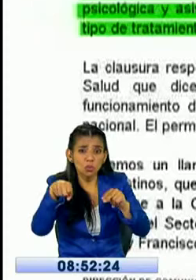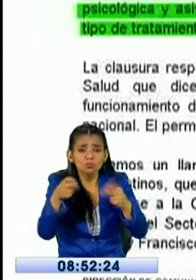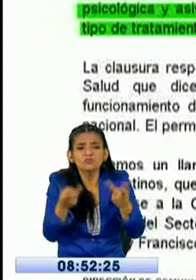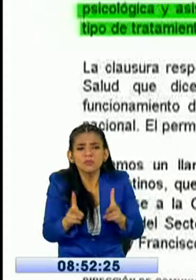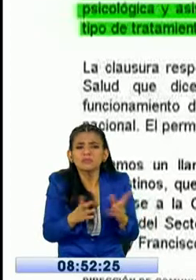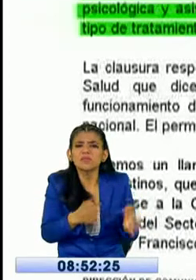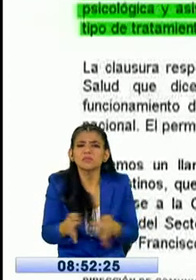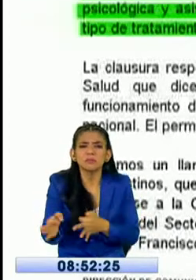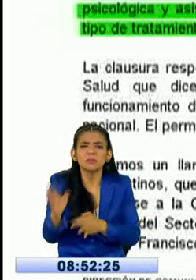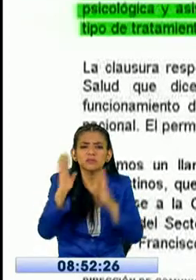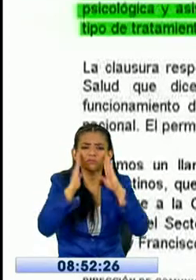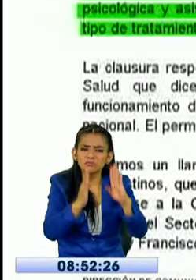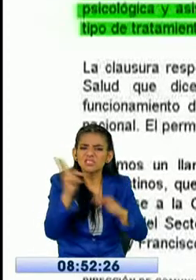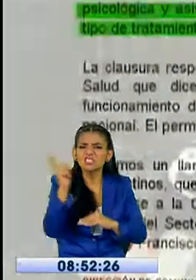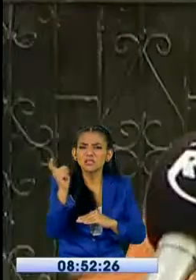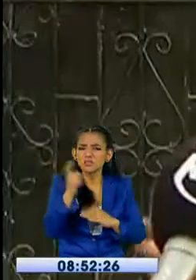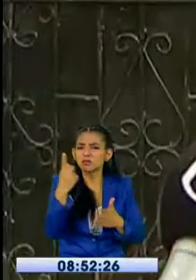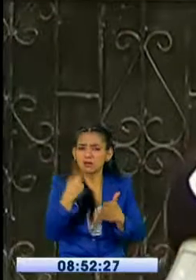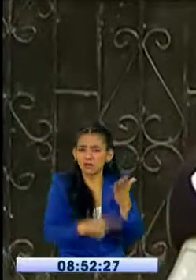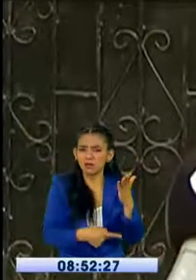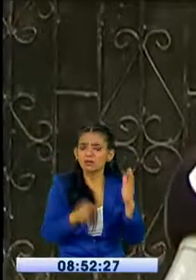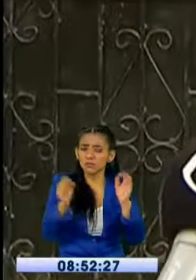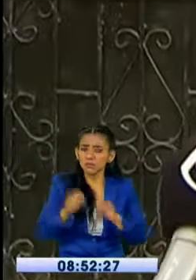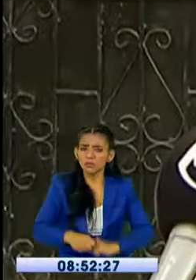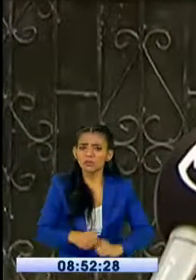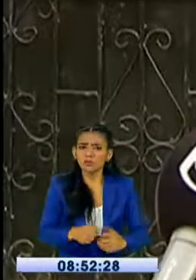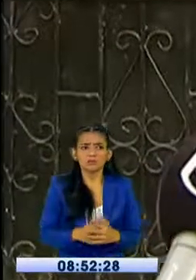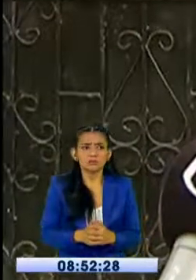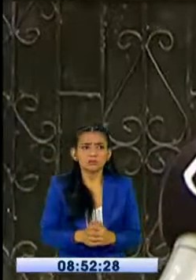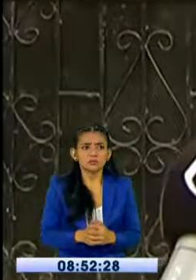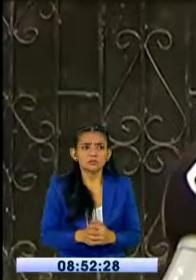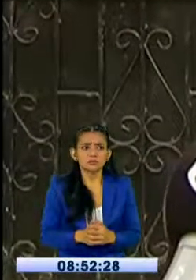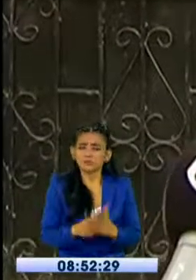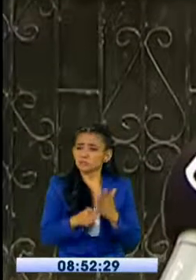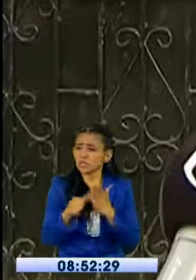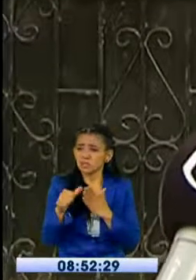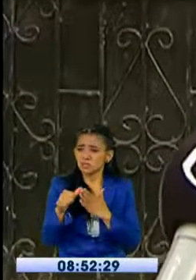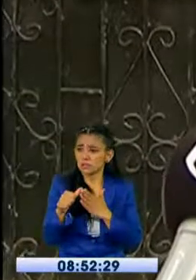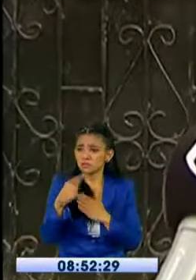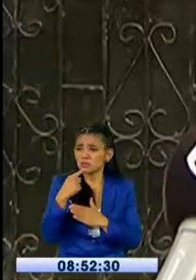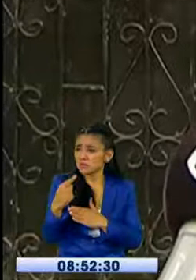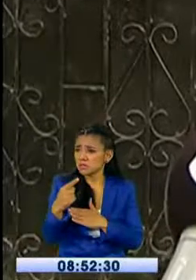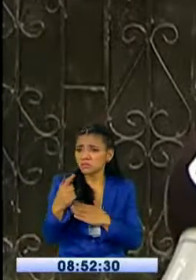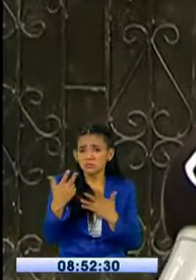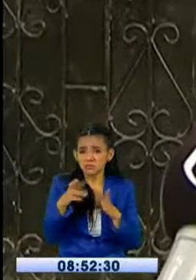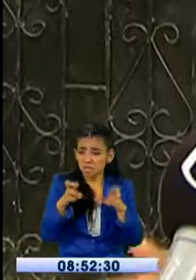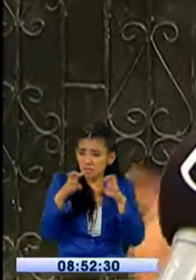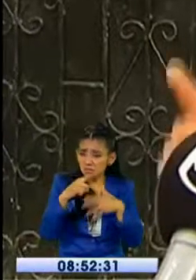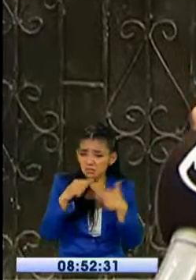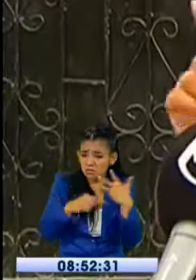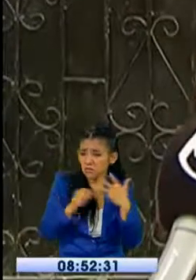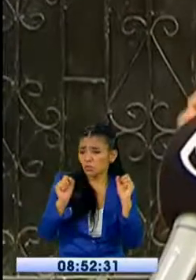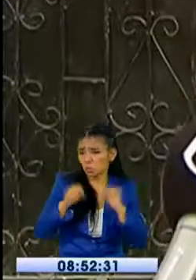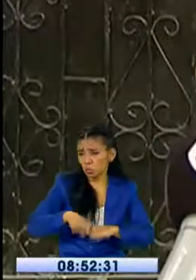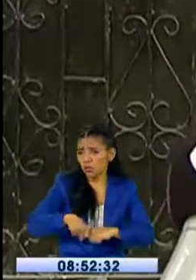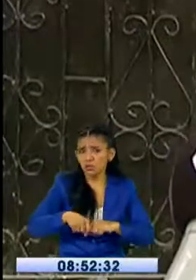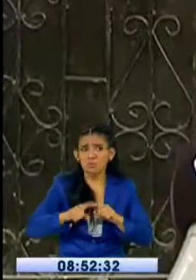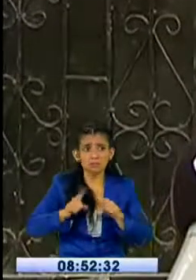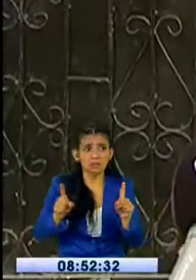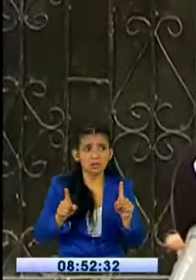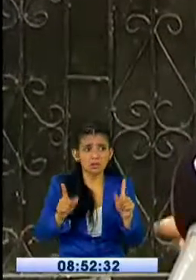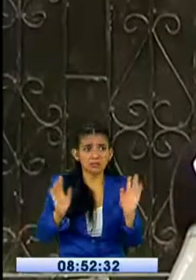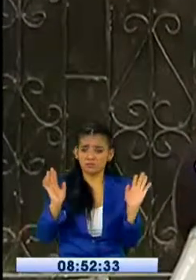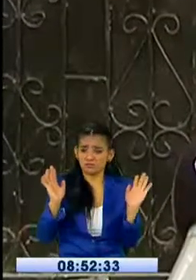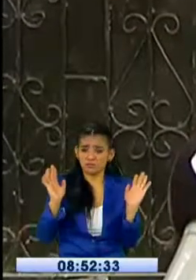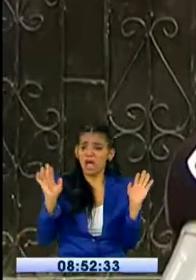de tratamiento que necesitan. Nosotros vamos a pegarnos a lo que el ministerio dijo, de sacar los papeles. Pero nosotros no nos vamos a quedar